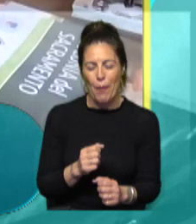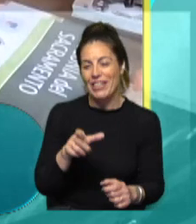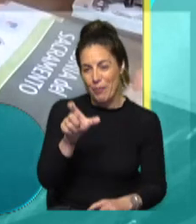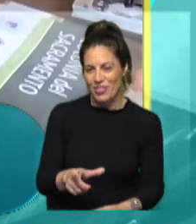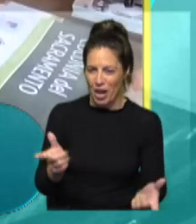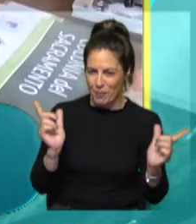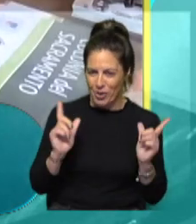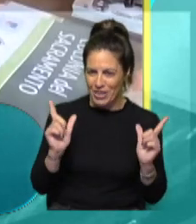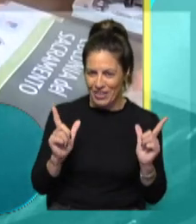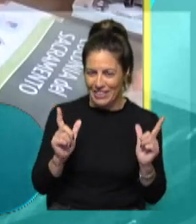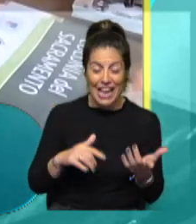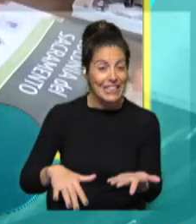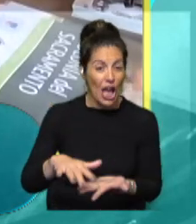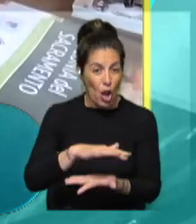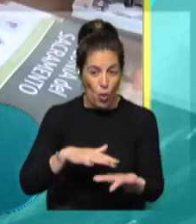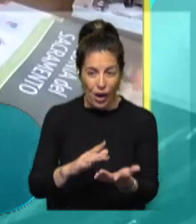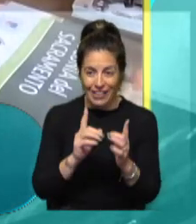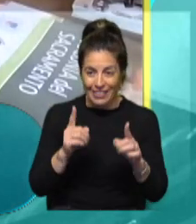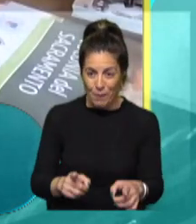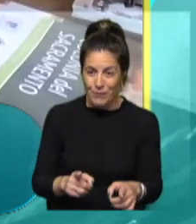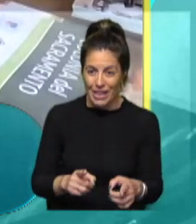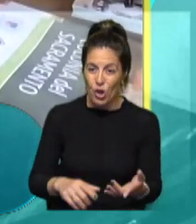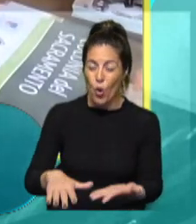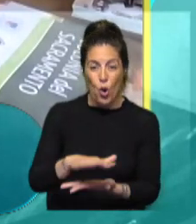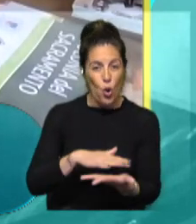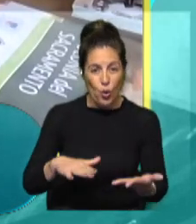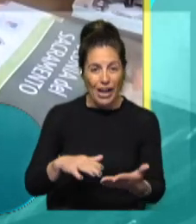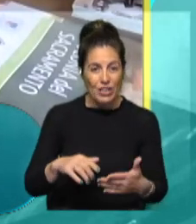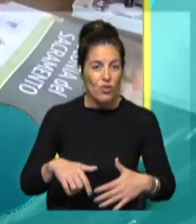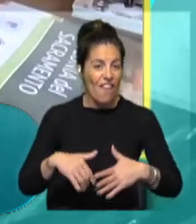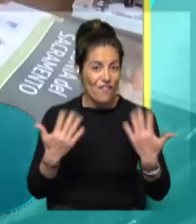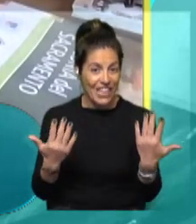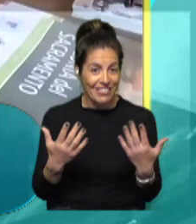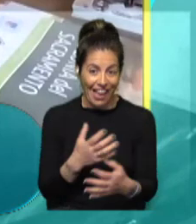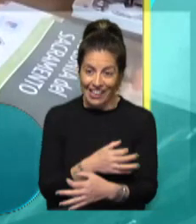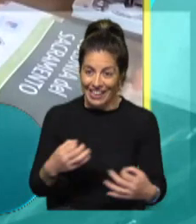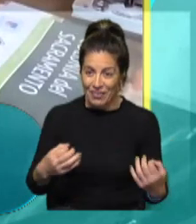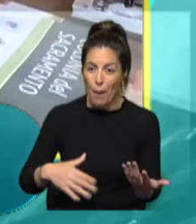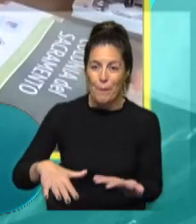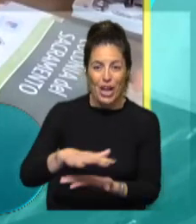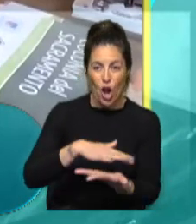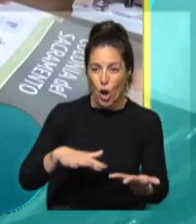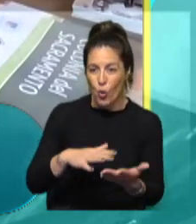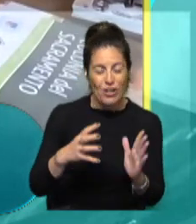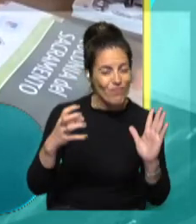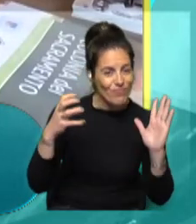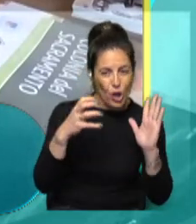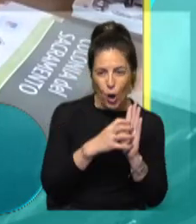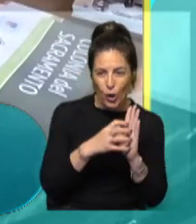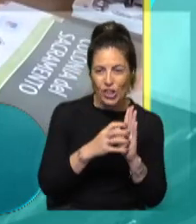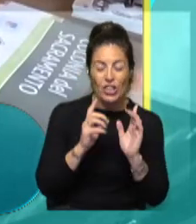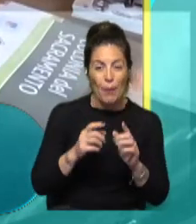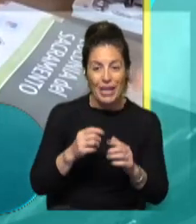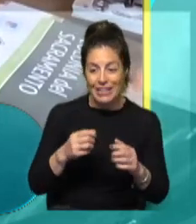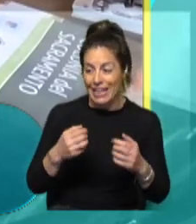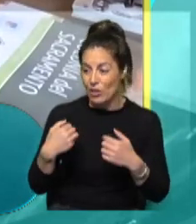divertida. Sí. Y el lugar, que también no olvidarse de eso, ¿no? Que obviamente la fiesta es increíble, pero el lugar es icónico, parte de nuestra historia,